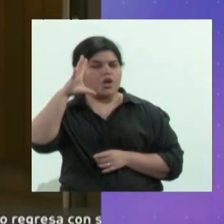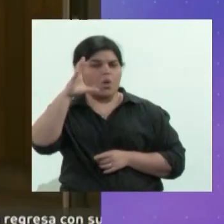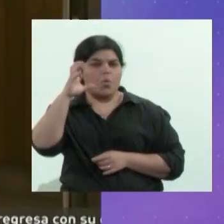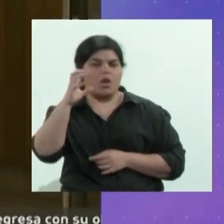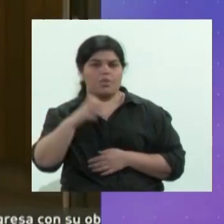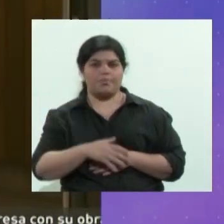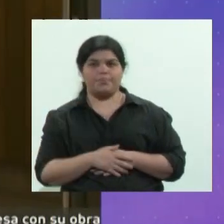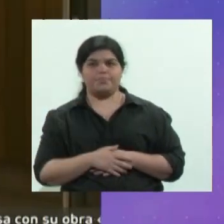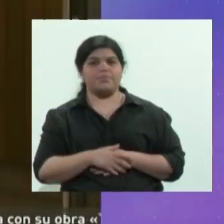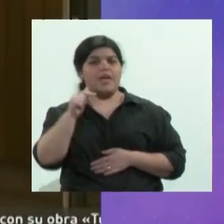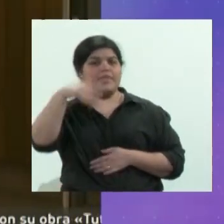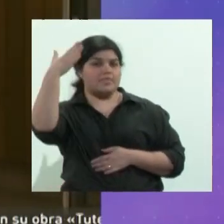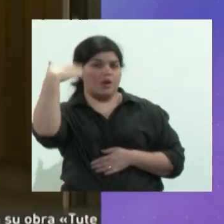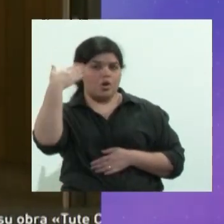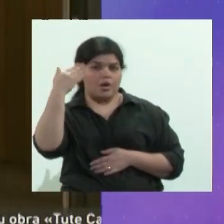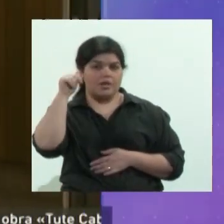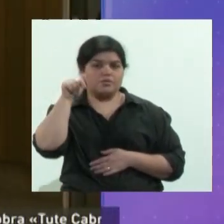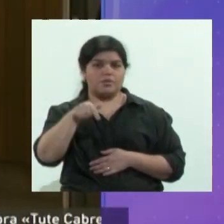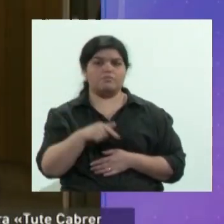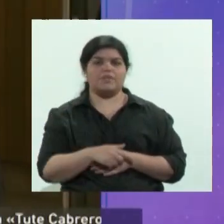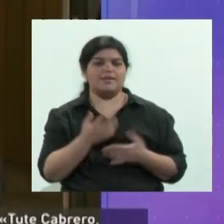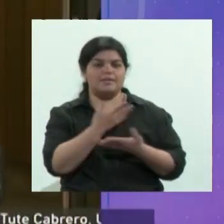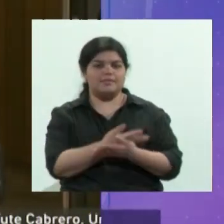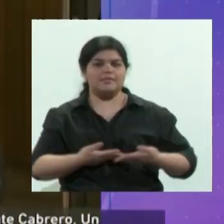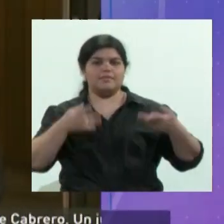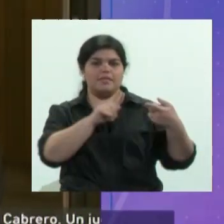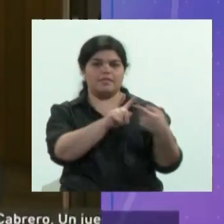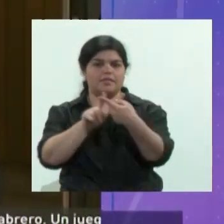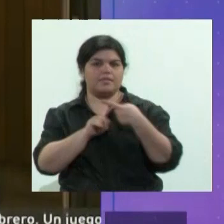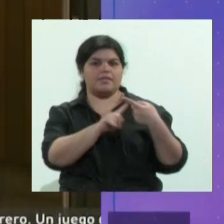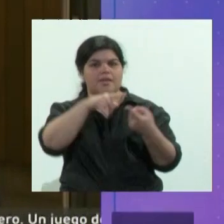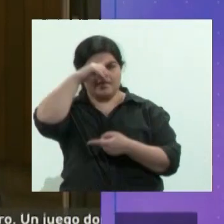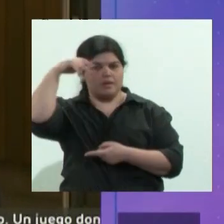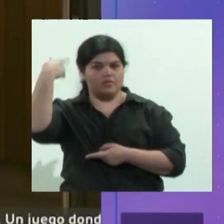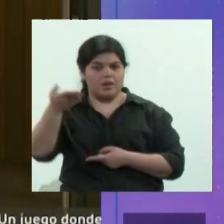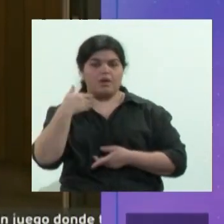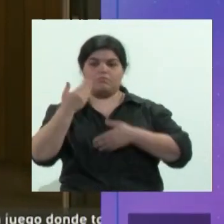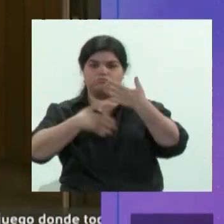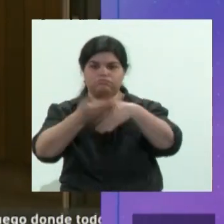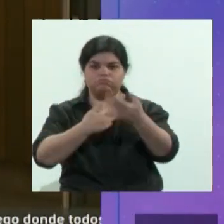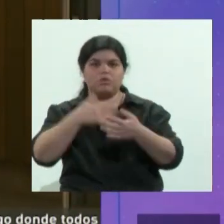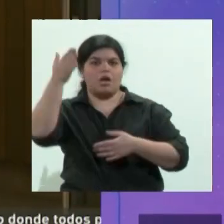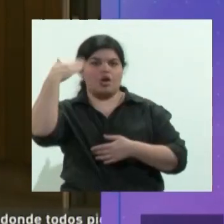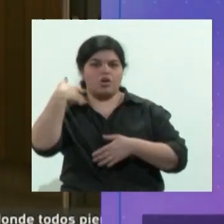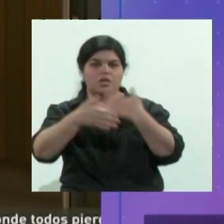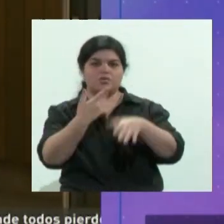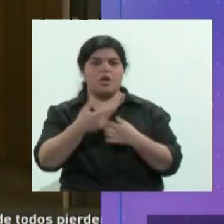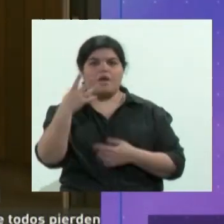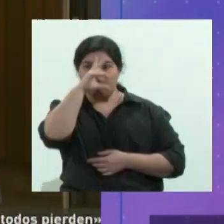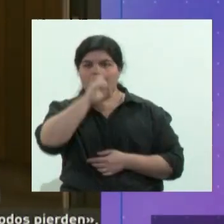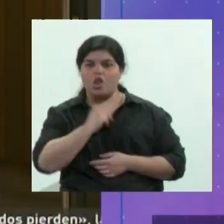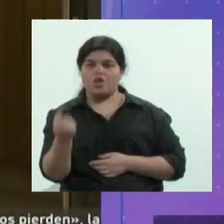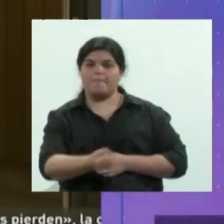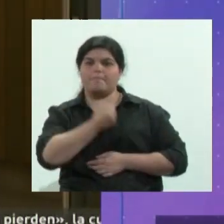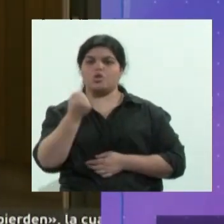que se enmarca en una red internacional que desarrolla estos eventos para concientizar y valorar la importancia que